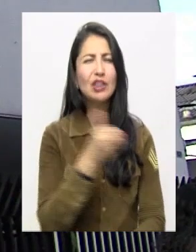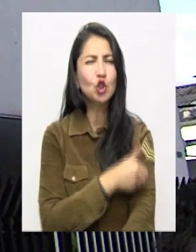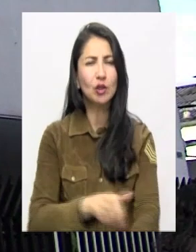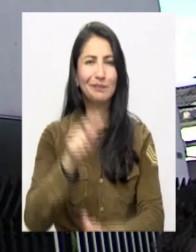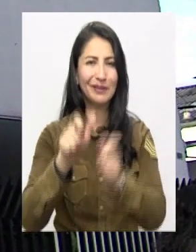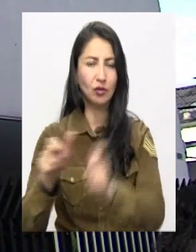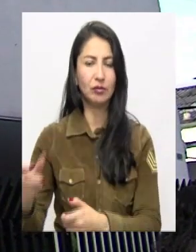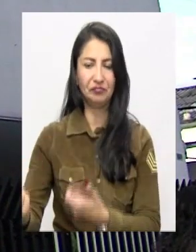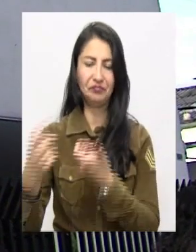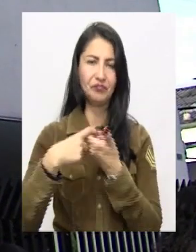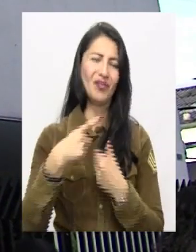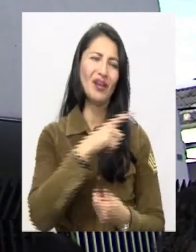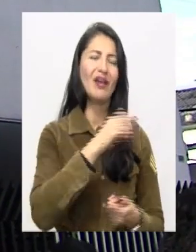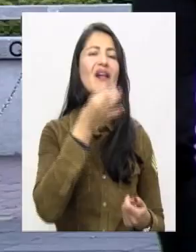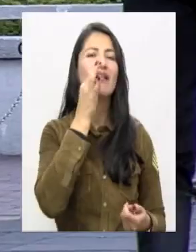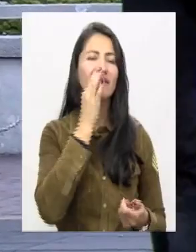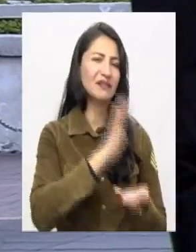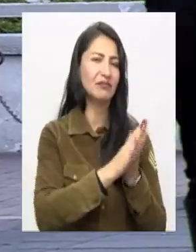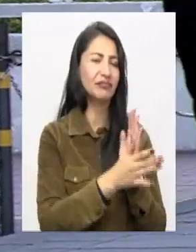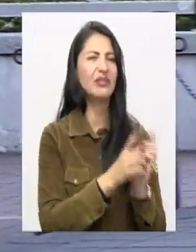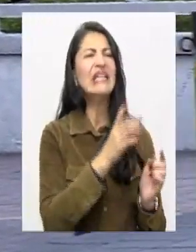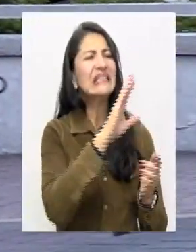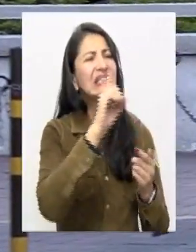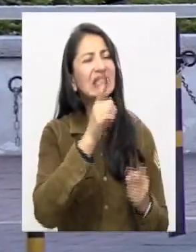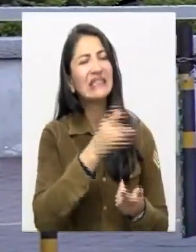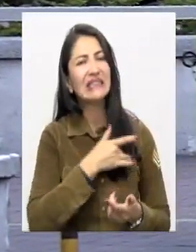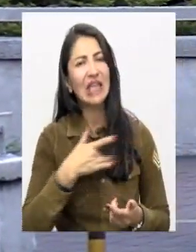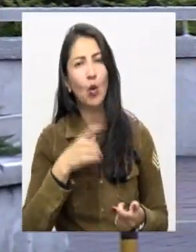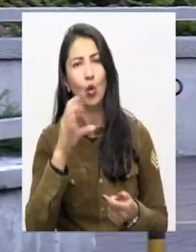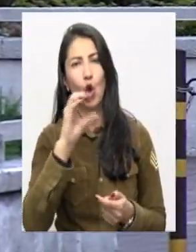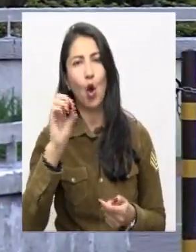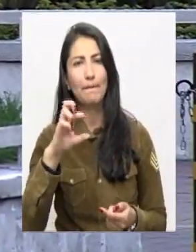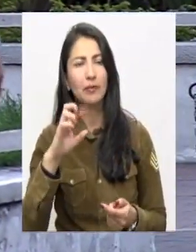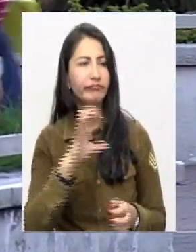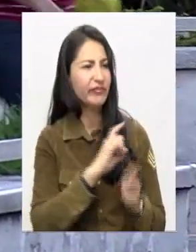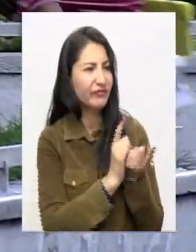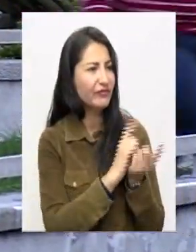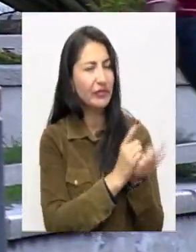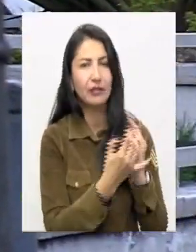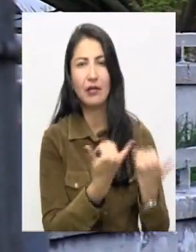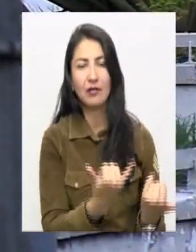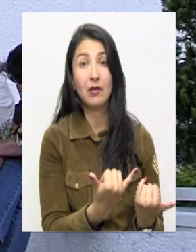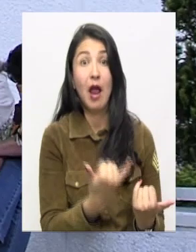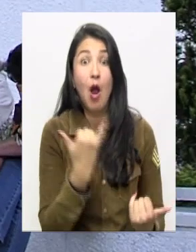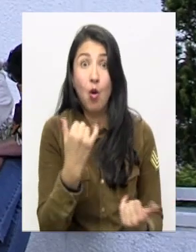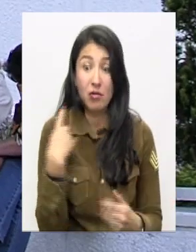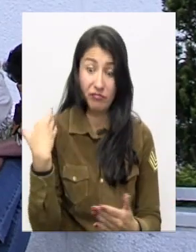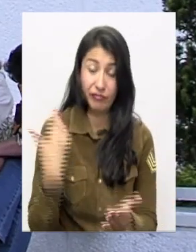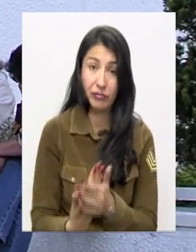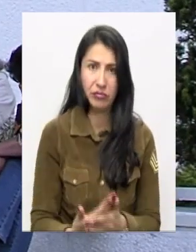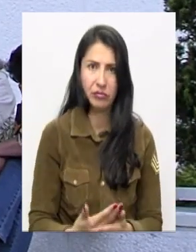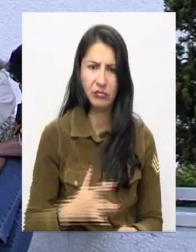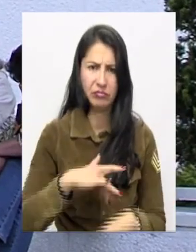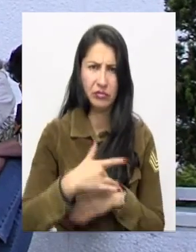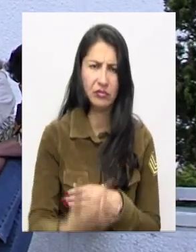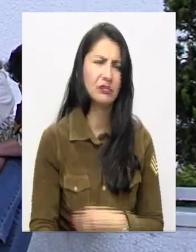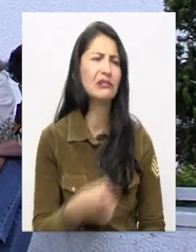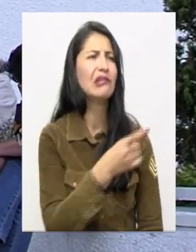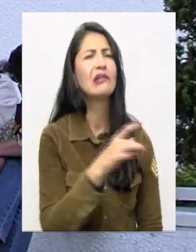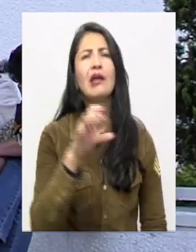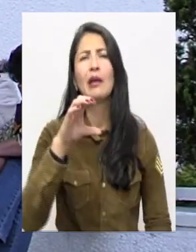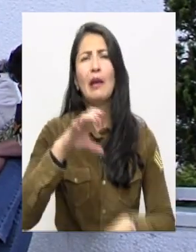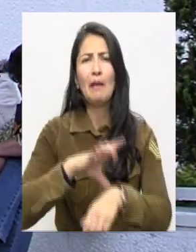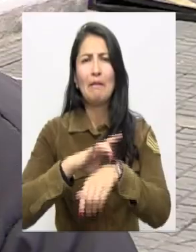momento entró en proceso de liquidación. Hoy, un año después, son muchas las críticas de los usuarios de Medimás por el servicio